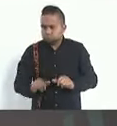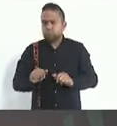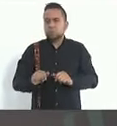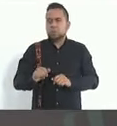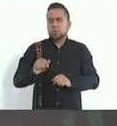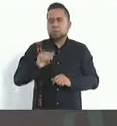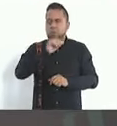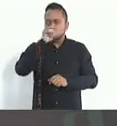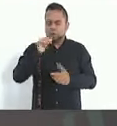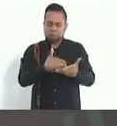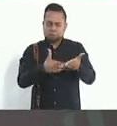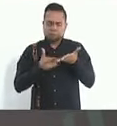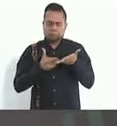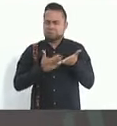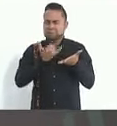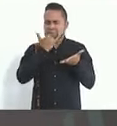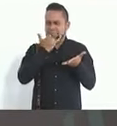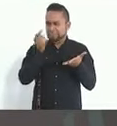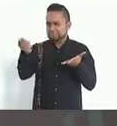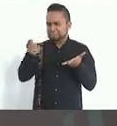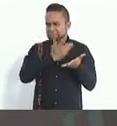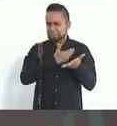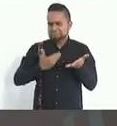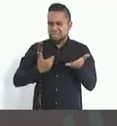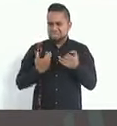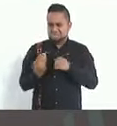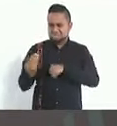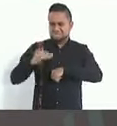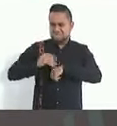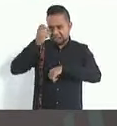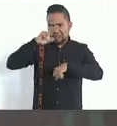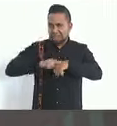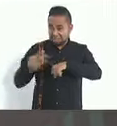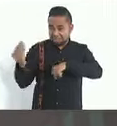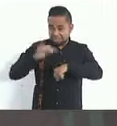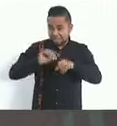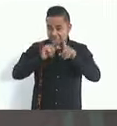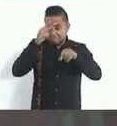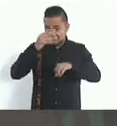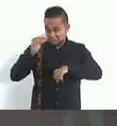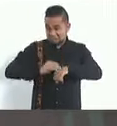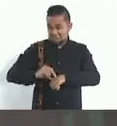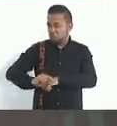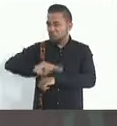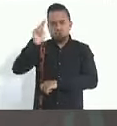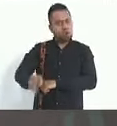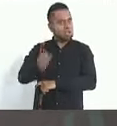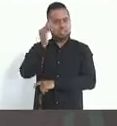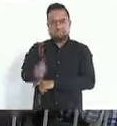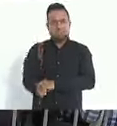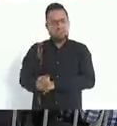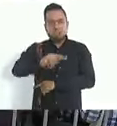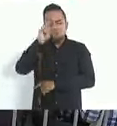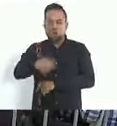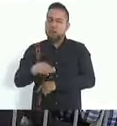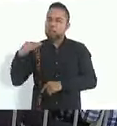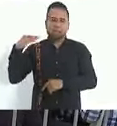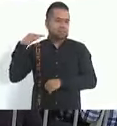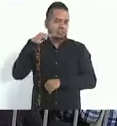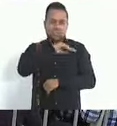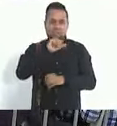aceptar a un presidente extranjero en mi patria. Nunca. Traicionó.